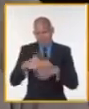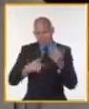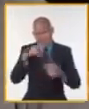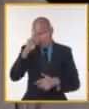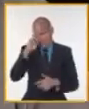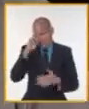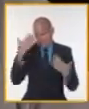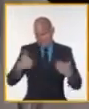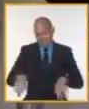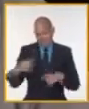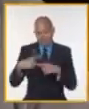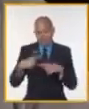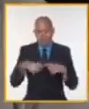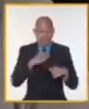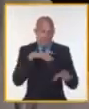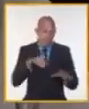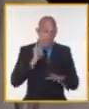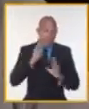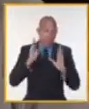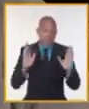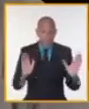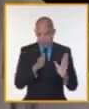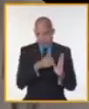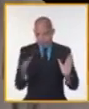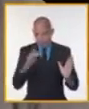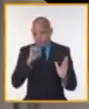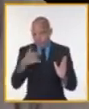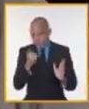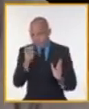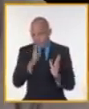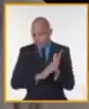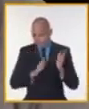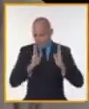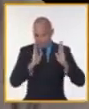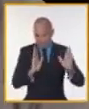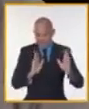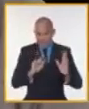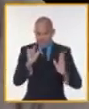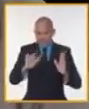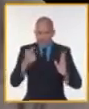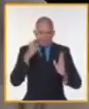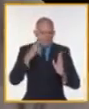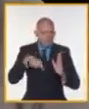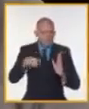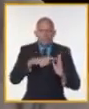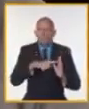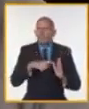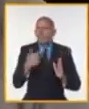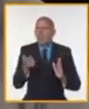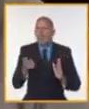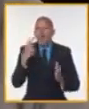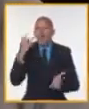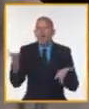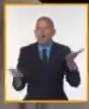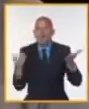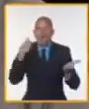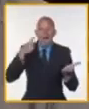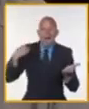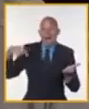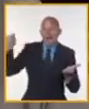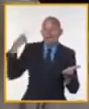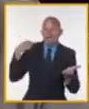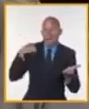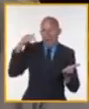compleja este año, en el primer semestre, con casi 8.000 nacimientos menos que en el primer semestre del año